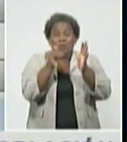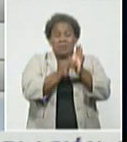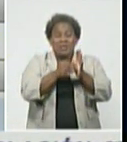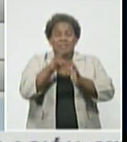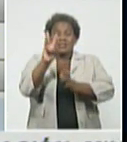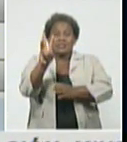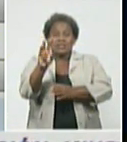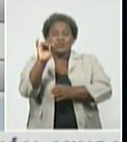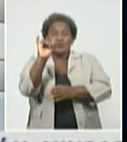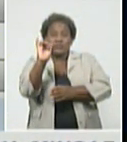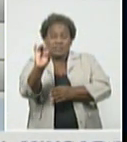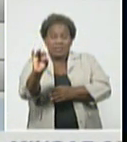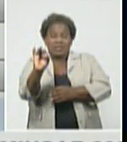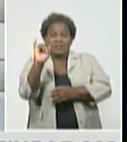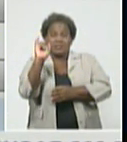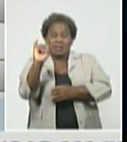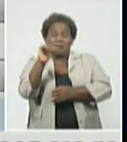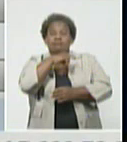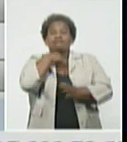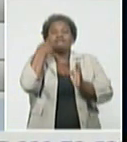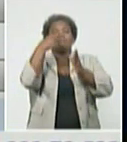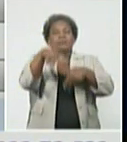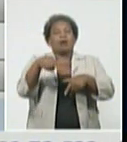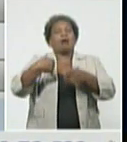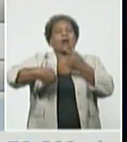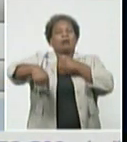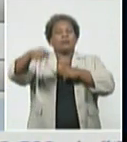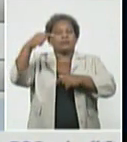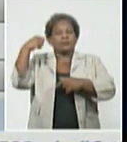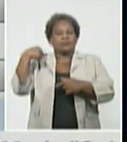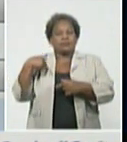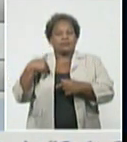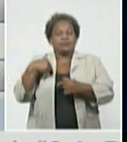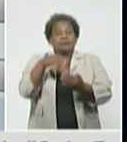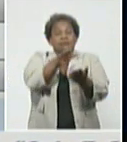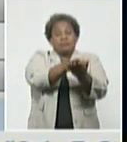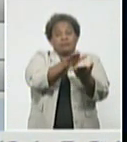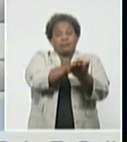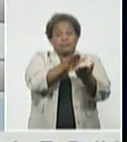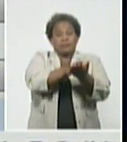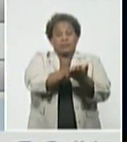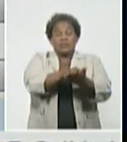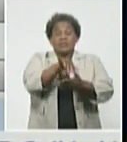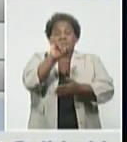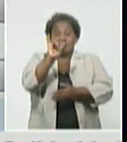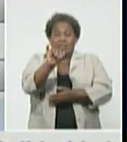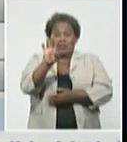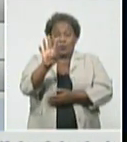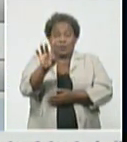4.376 fallecieron ayer y se acumulan